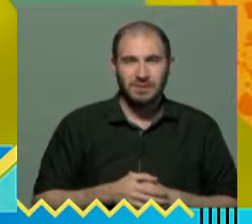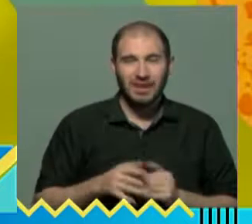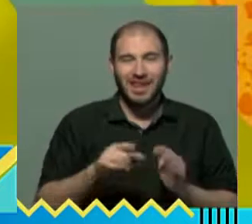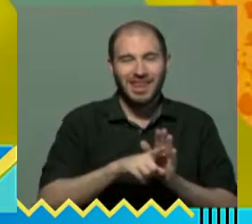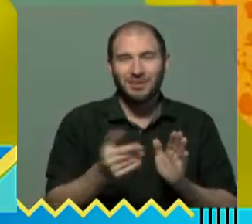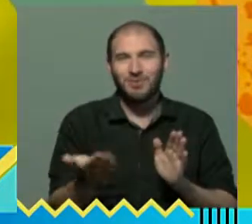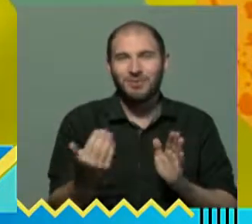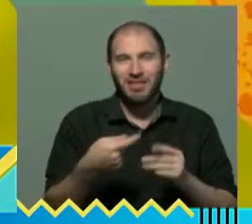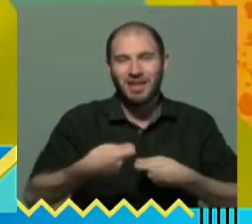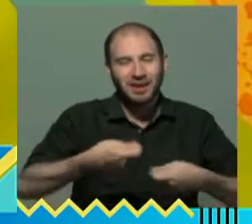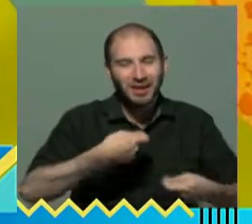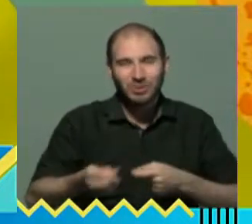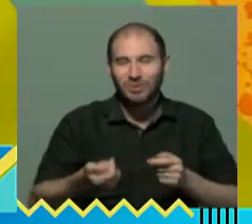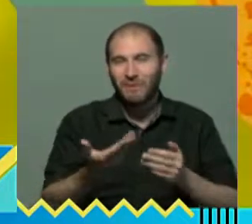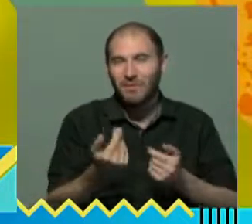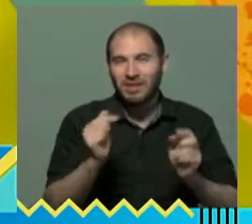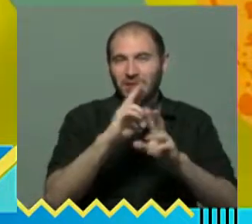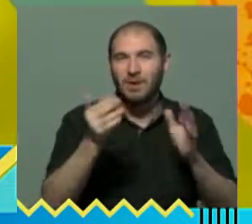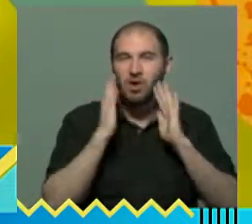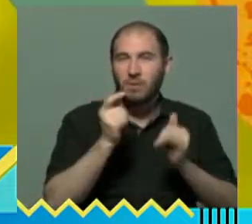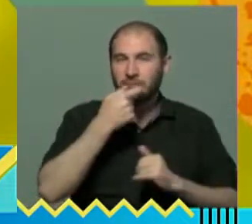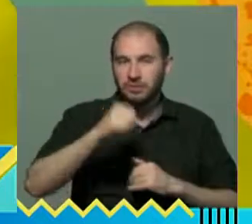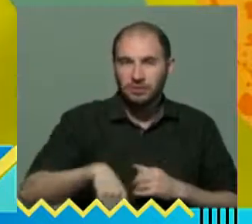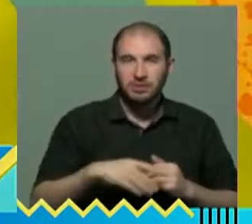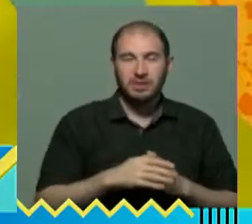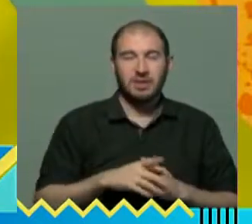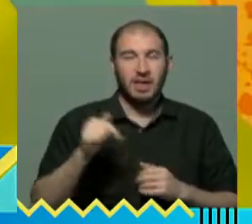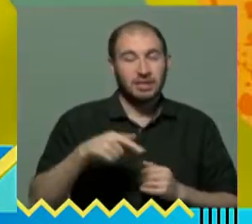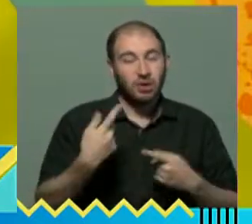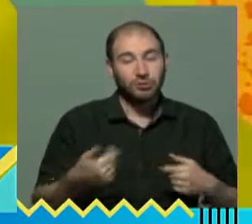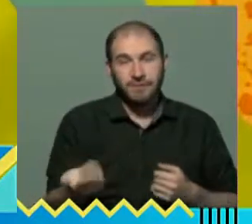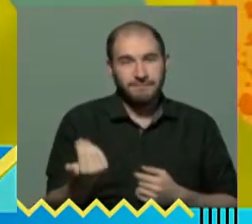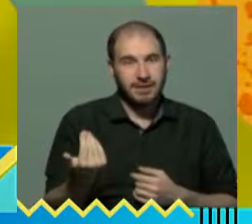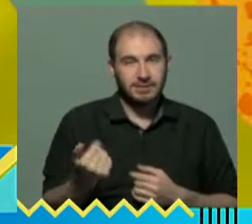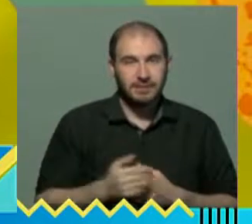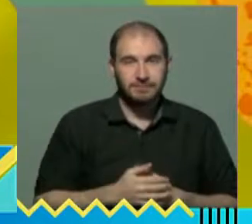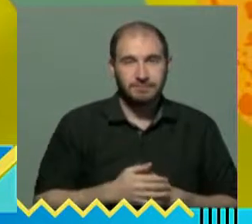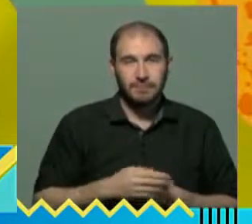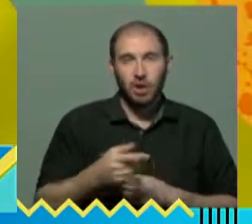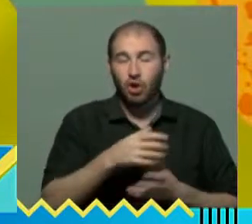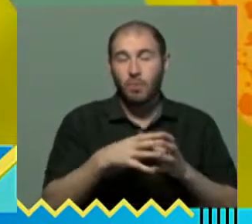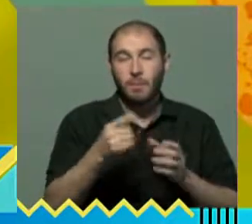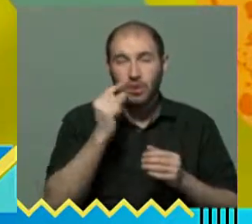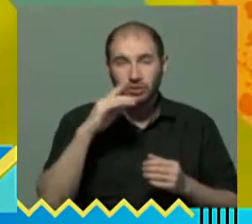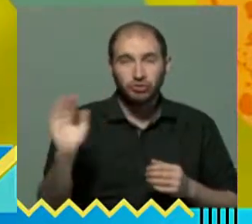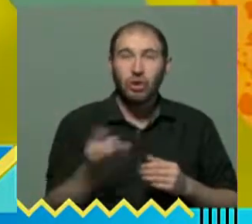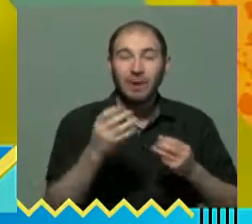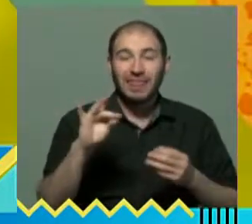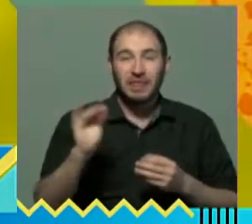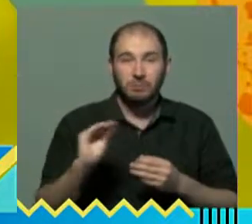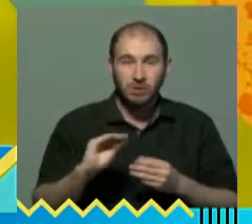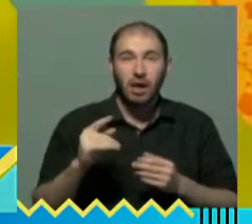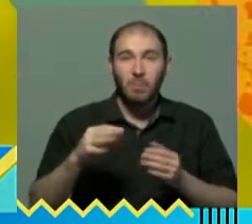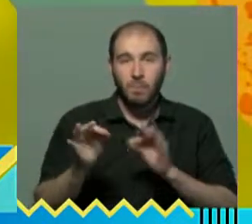normas, digamos, de regulaciones a nivel juvenil en la provincia, y eso es una deuda, digo, de todos los partidos, porque también la Cámara de Diputados tiene